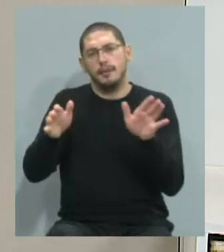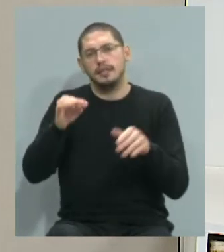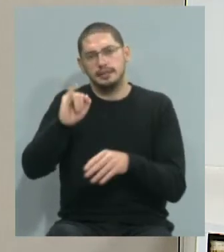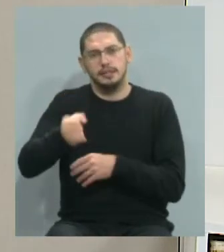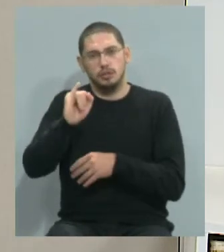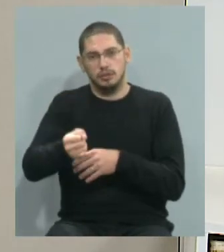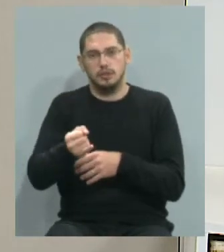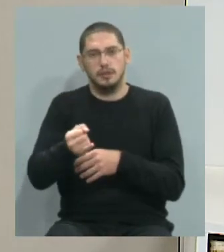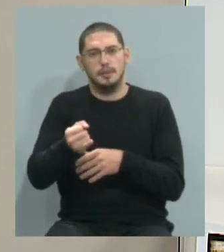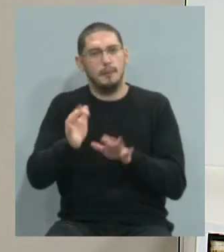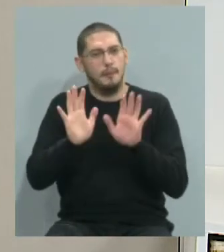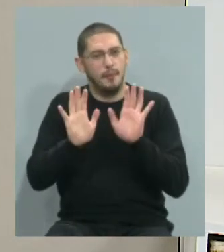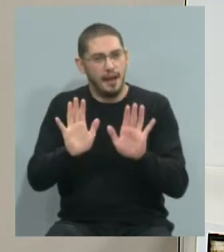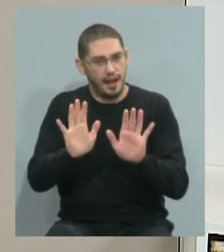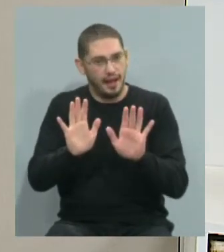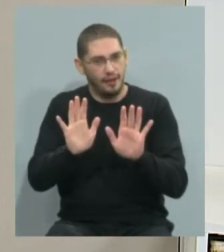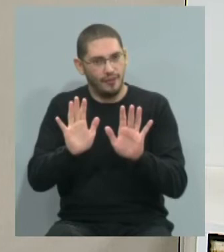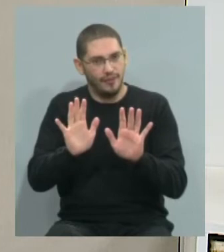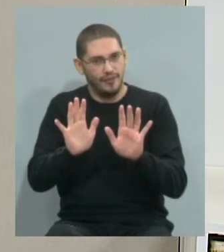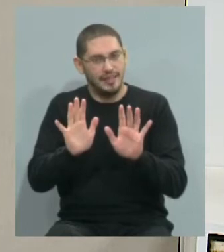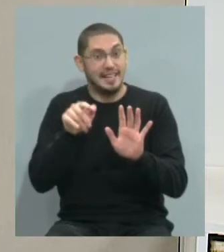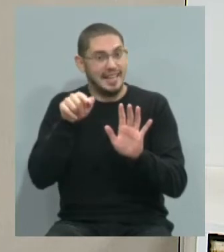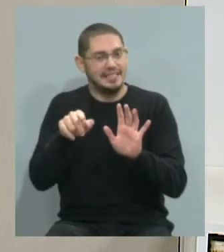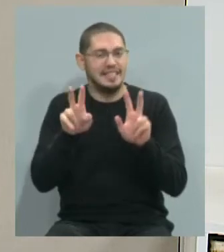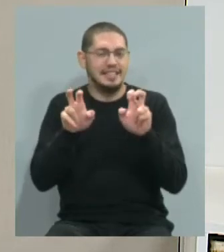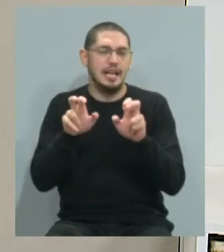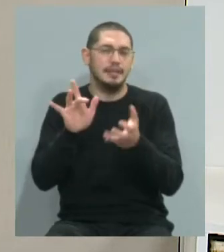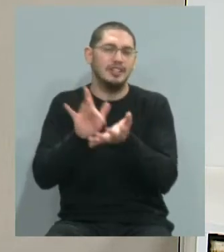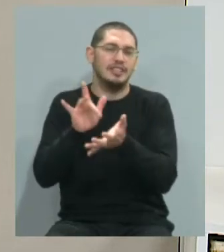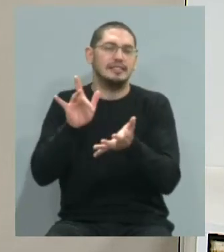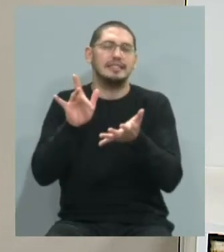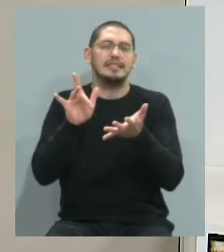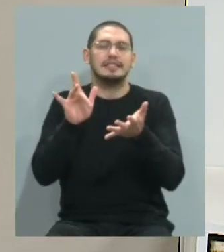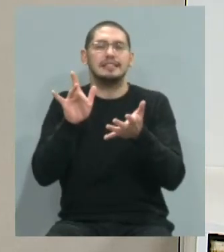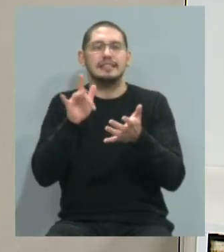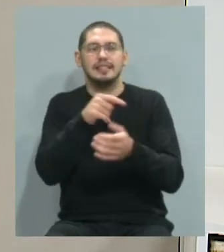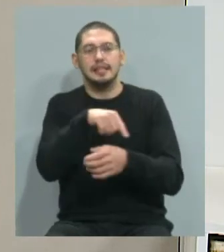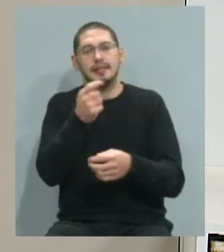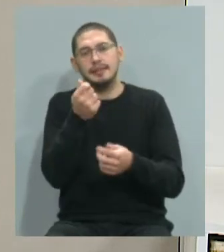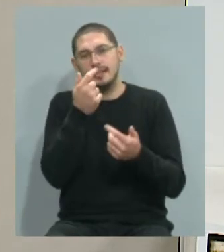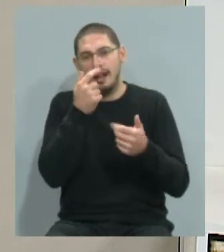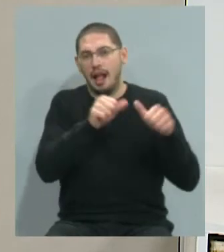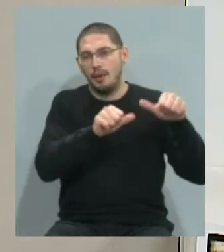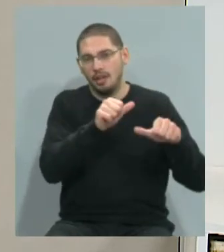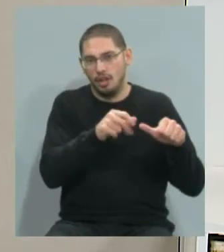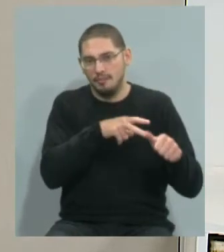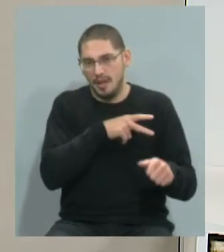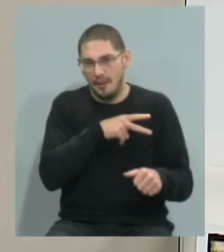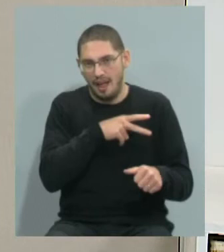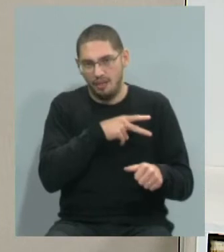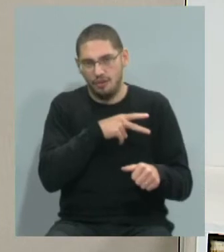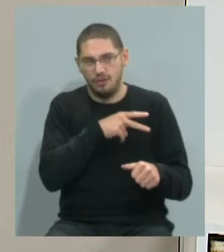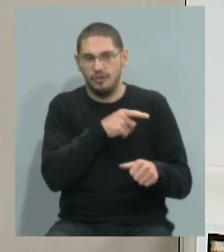la recomendación plantea también, y ahí es donde se toca estos intereses de los grandes laboratorios, esa